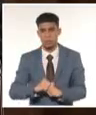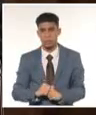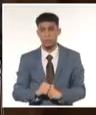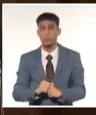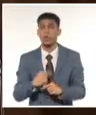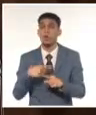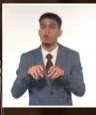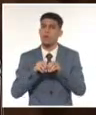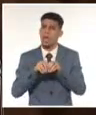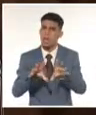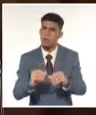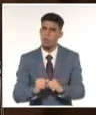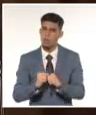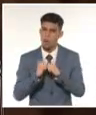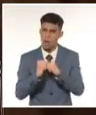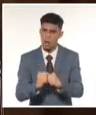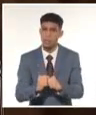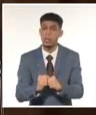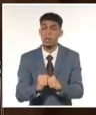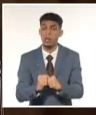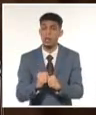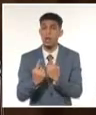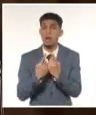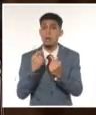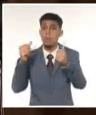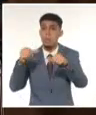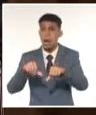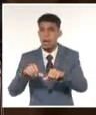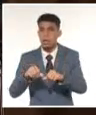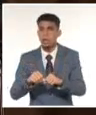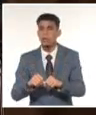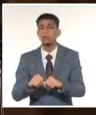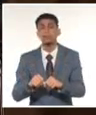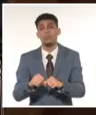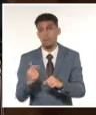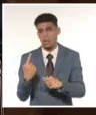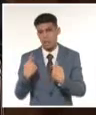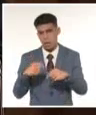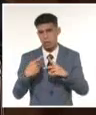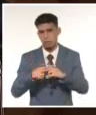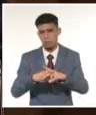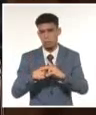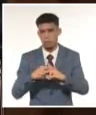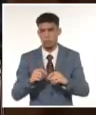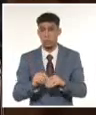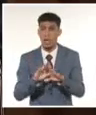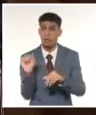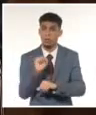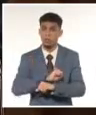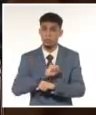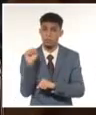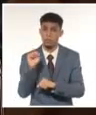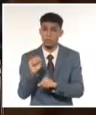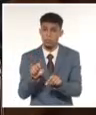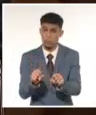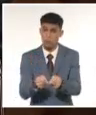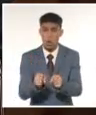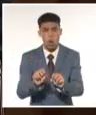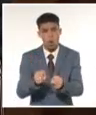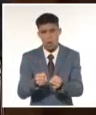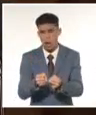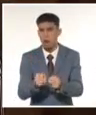fuerza, de esa intransigencia ante lo que está mal, que vive entre nosotros. Se ha logrado incluso con exigencia,